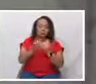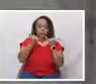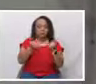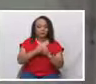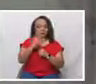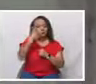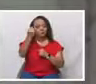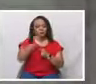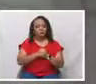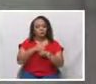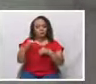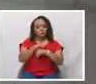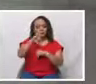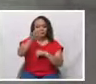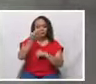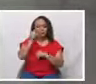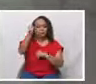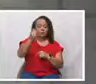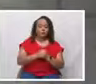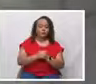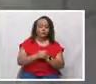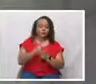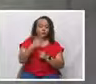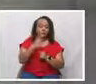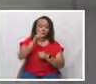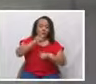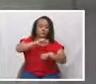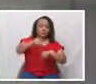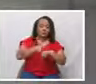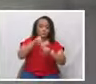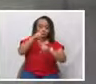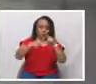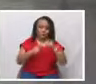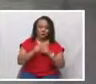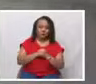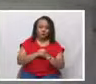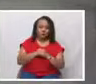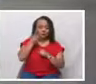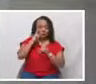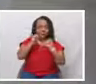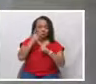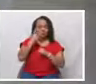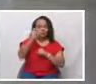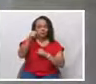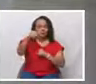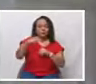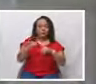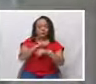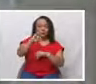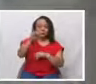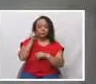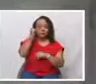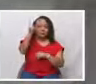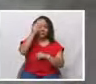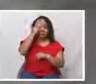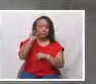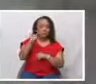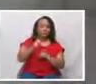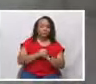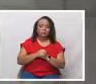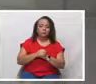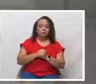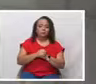salieron del aeropuerto Juan Santa María. Duraron cerca de una hora y media en salir de acá del aeropuerto Juan Santa María, porque sí, el